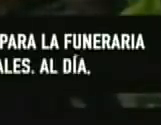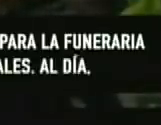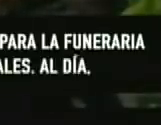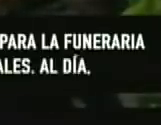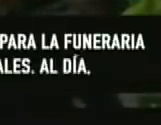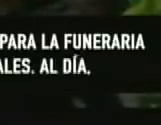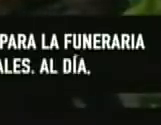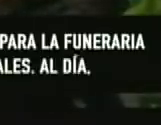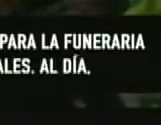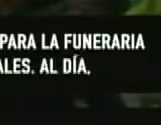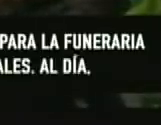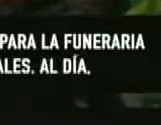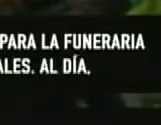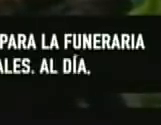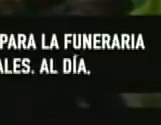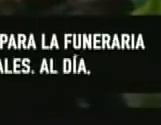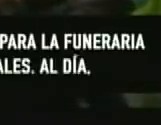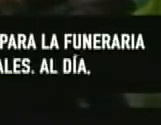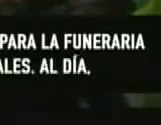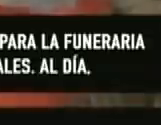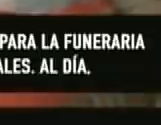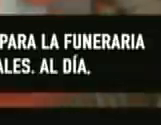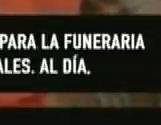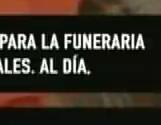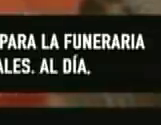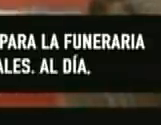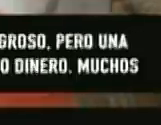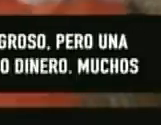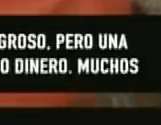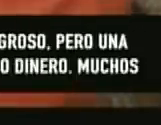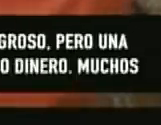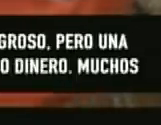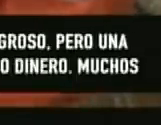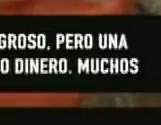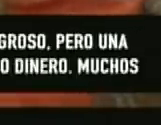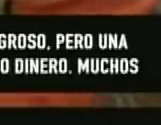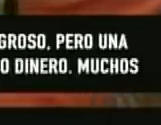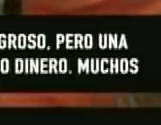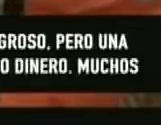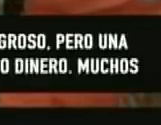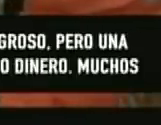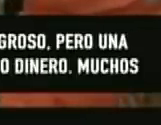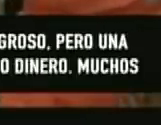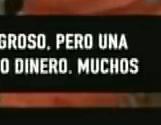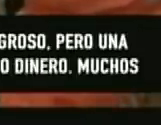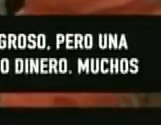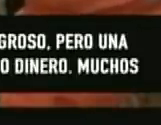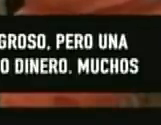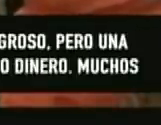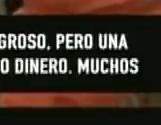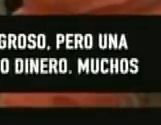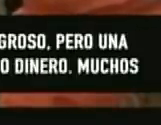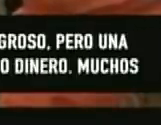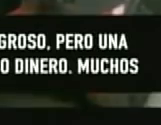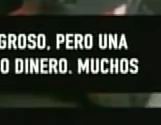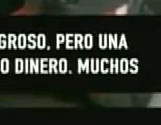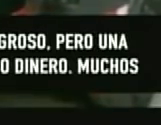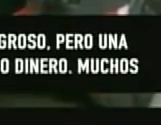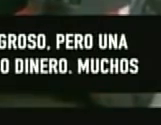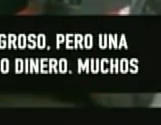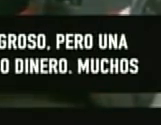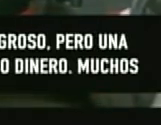Piedrángel, protegidos con máscaras y trajes especiales. Al día, dice Faneite, recogen unos 10 cadáveres. Un